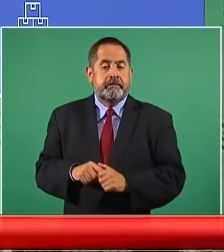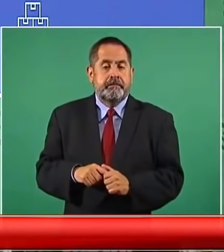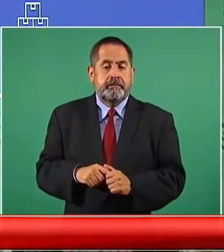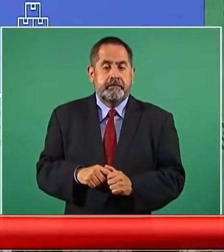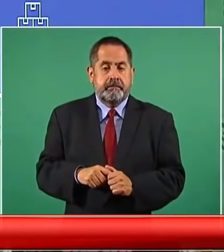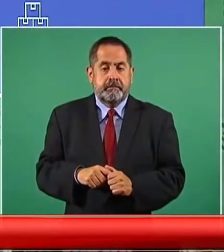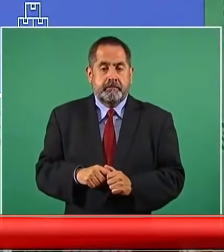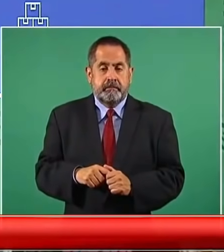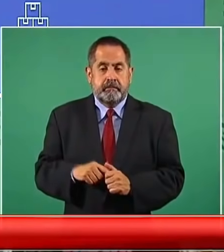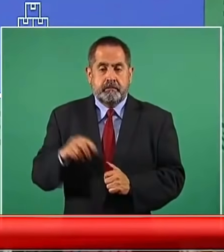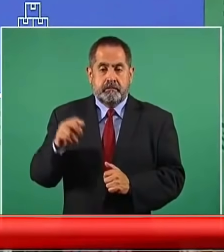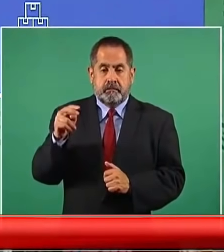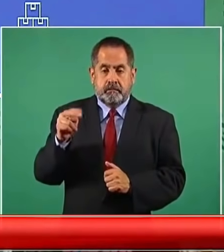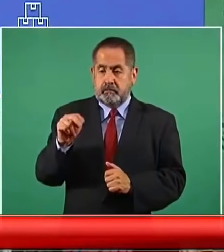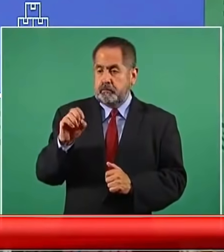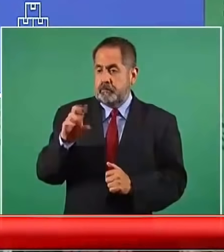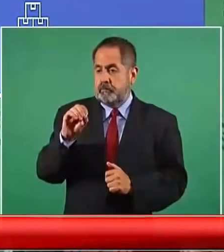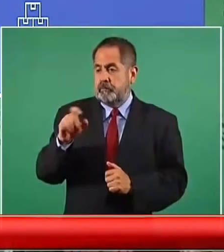Nuevo Xcán,